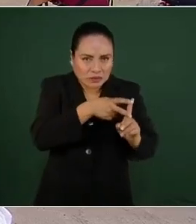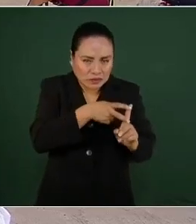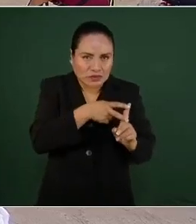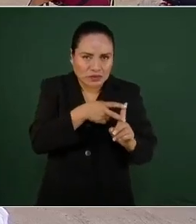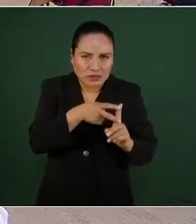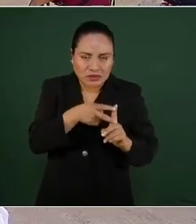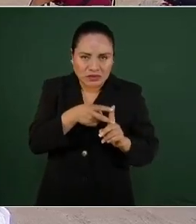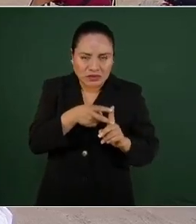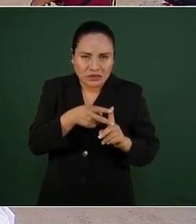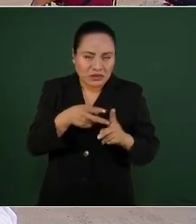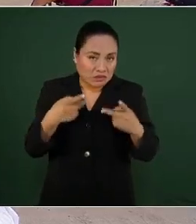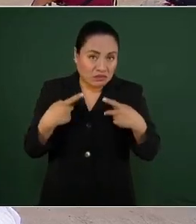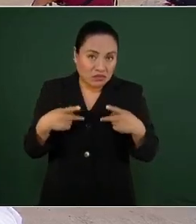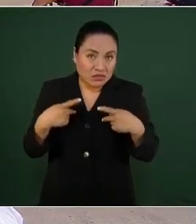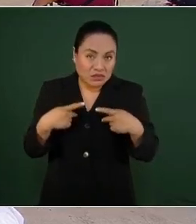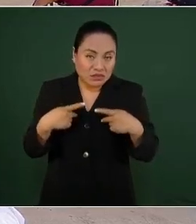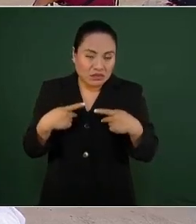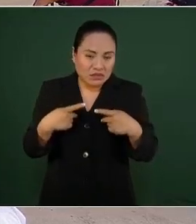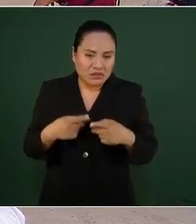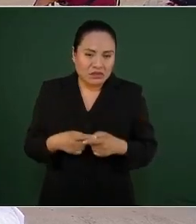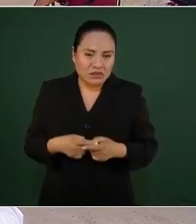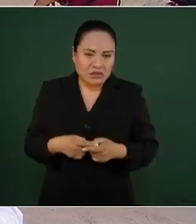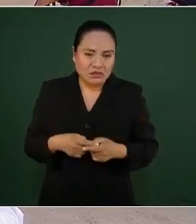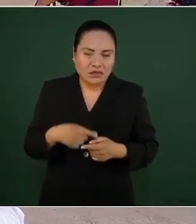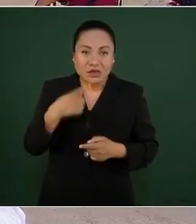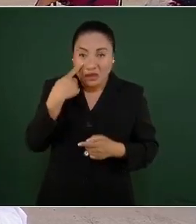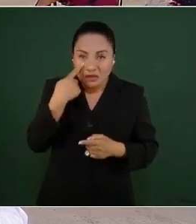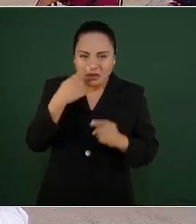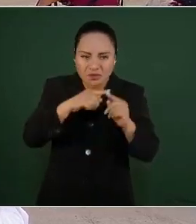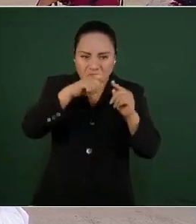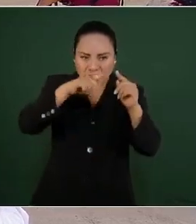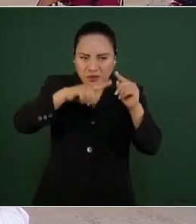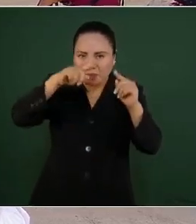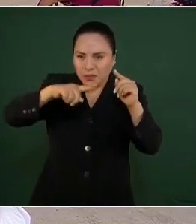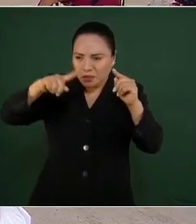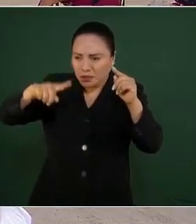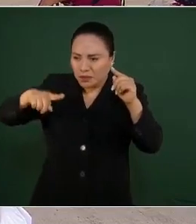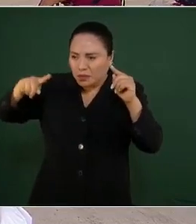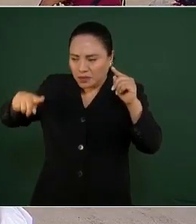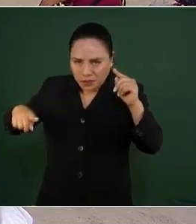a la gente? Miren lo que hemos logrado.